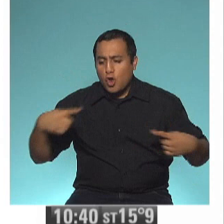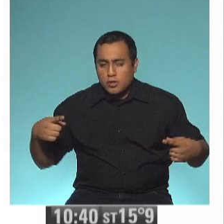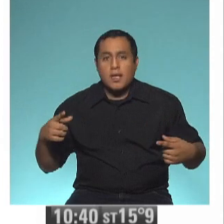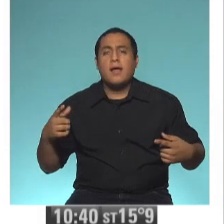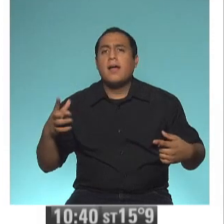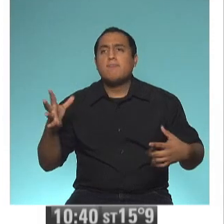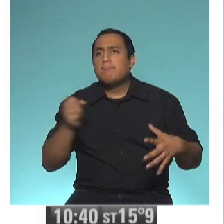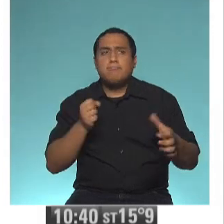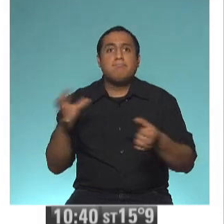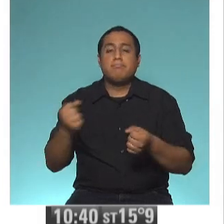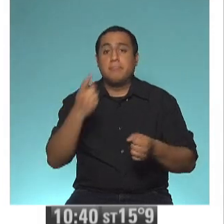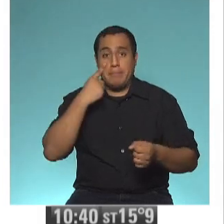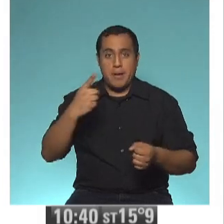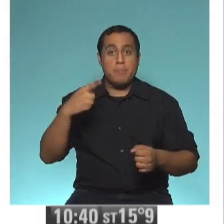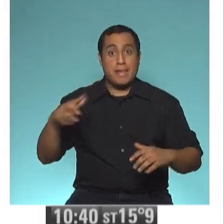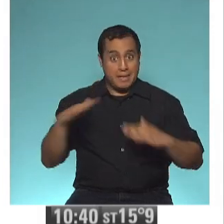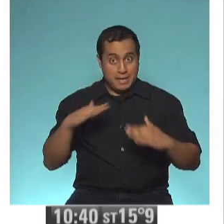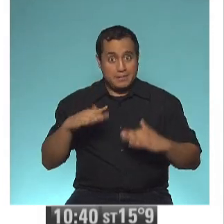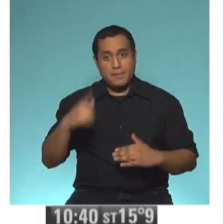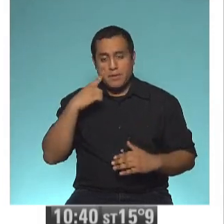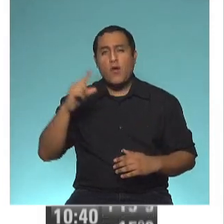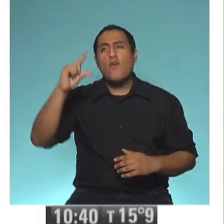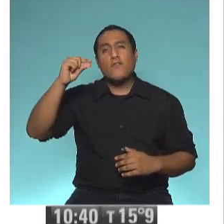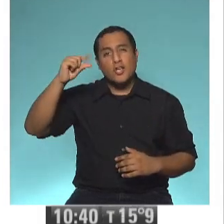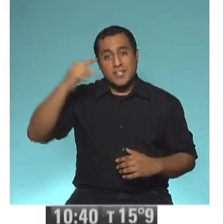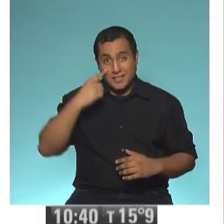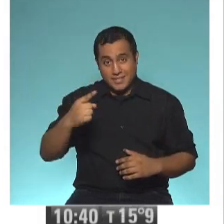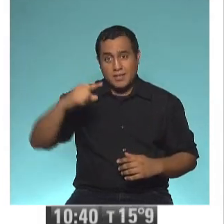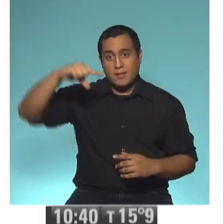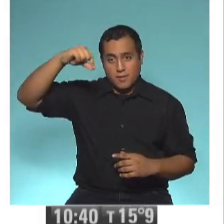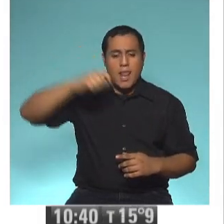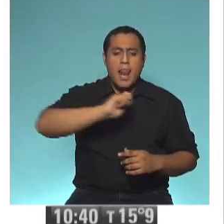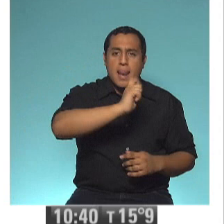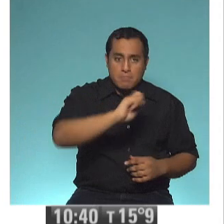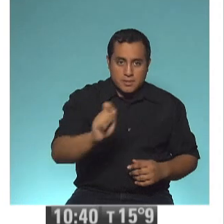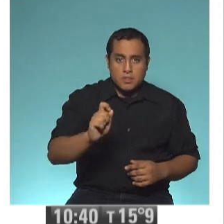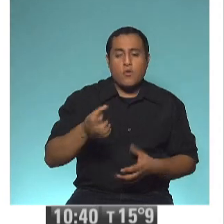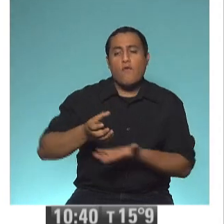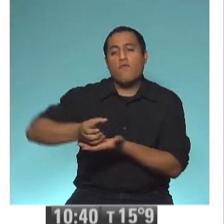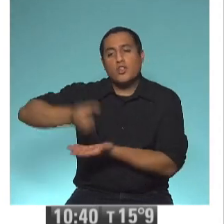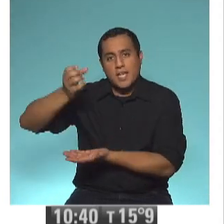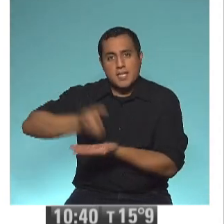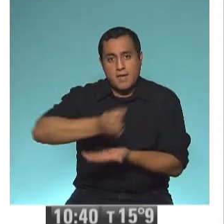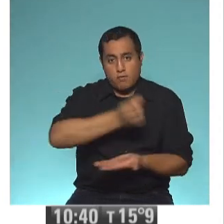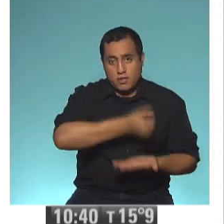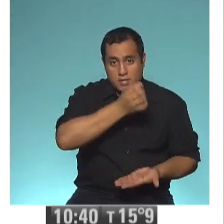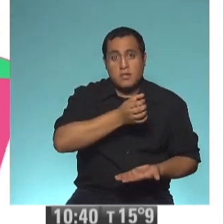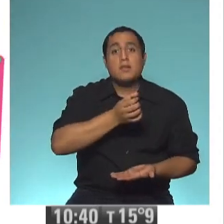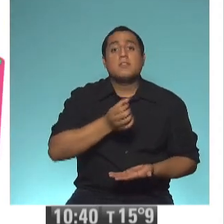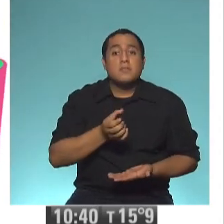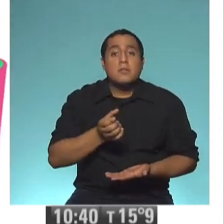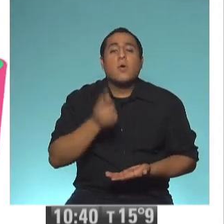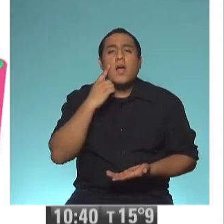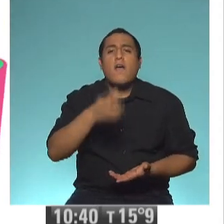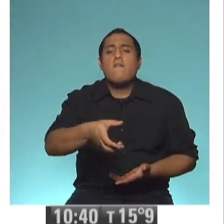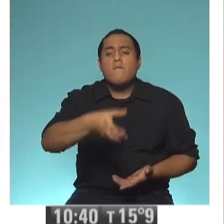equilibrio para el ejercicio de hoy tras un provecho lápices botella que voy a usar como bonitos y